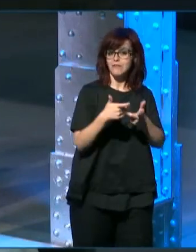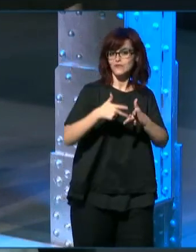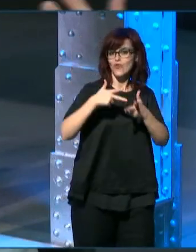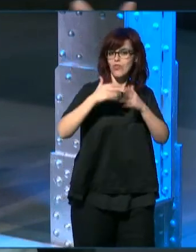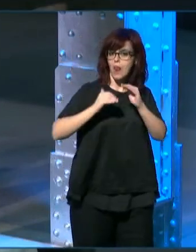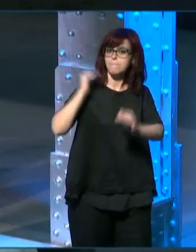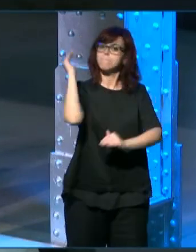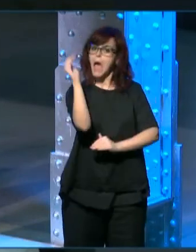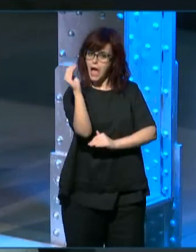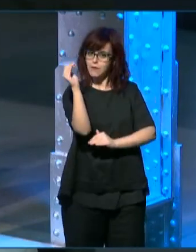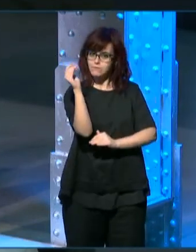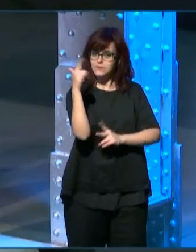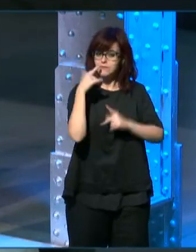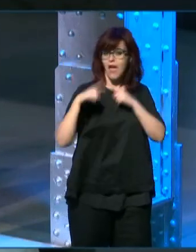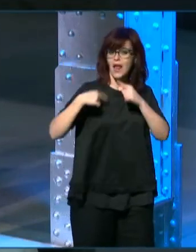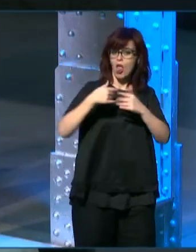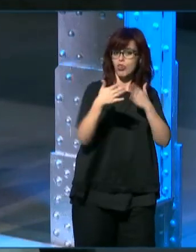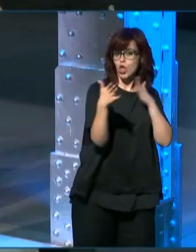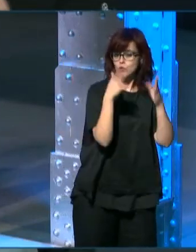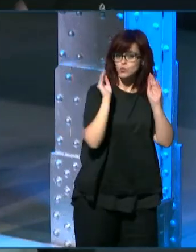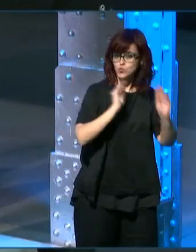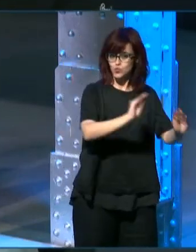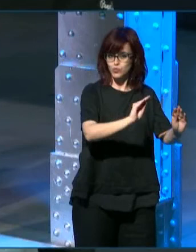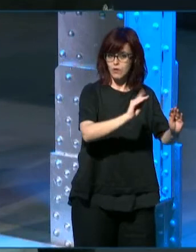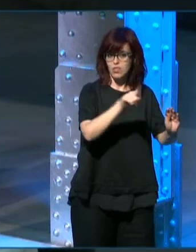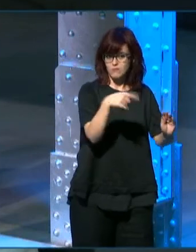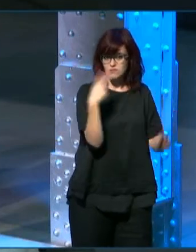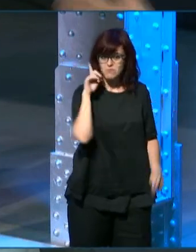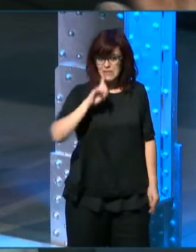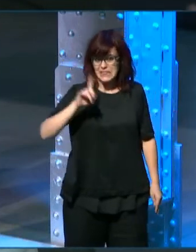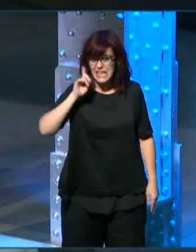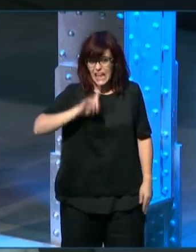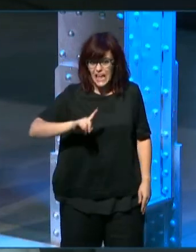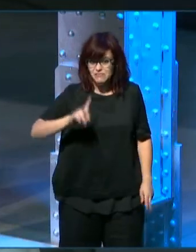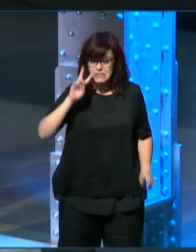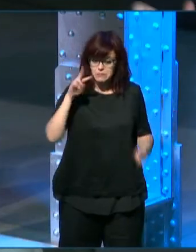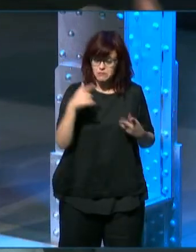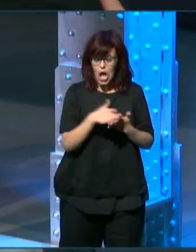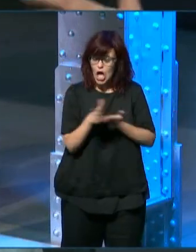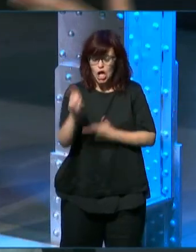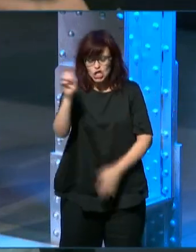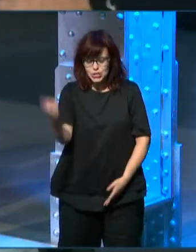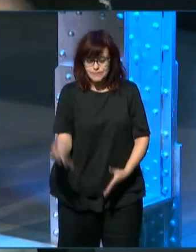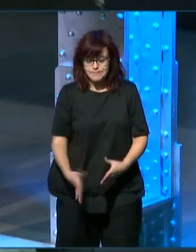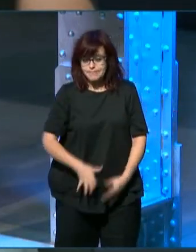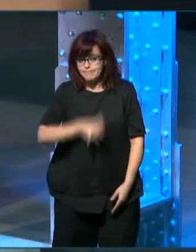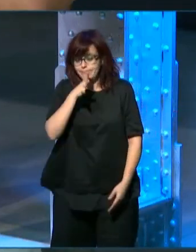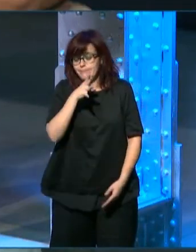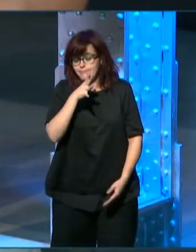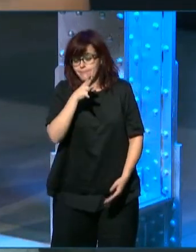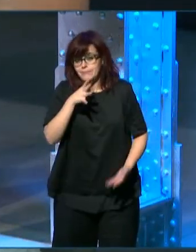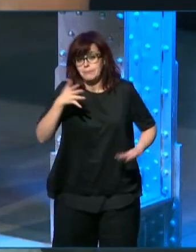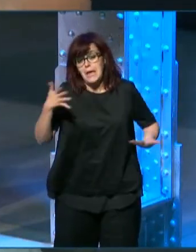otra, estaba en esa generación. Luego resultó que era mentira, ¿no? Nos teníamos que haber hecho otra cosa, ¿no? Pero la posibilidad de